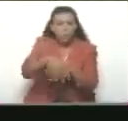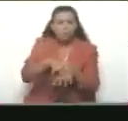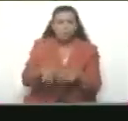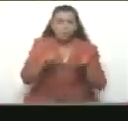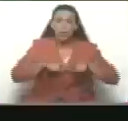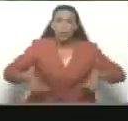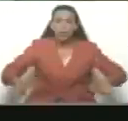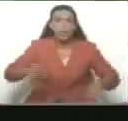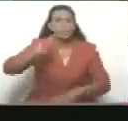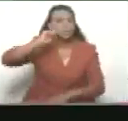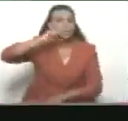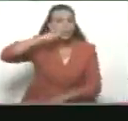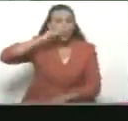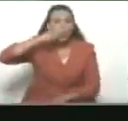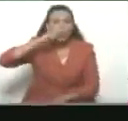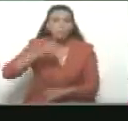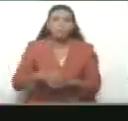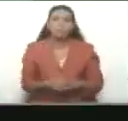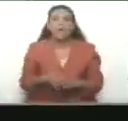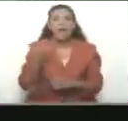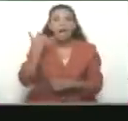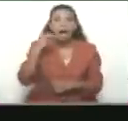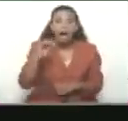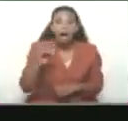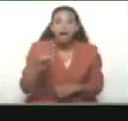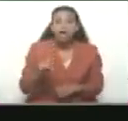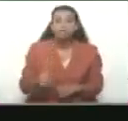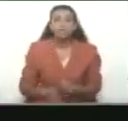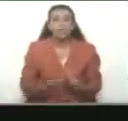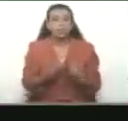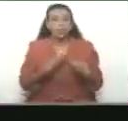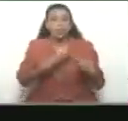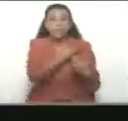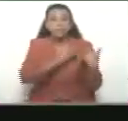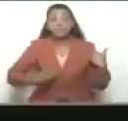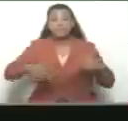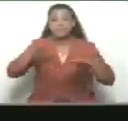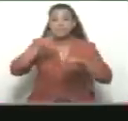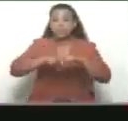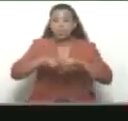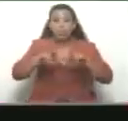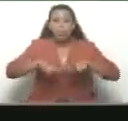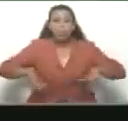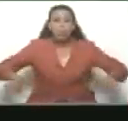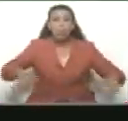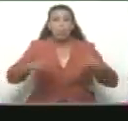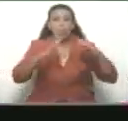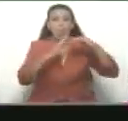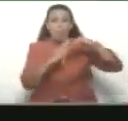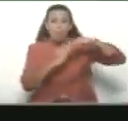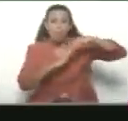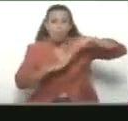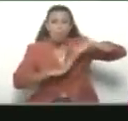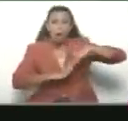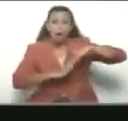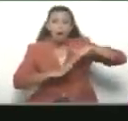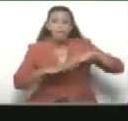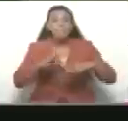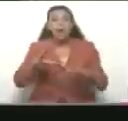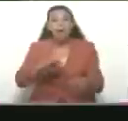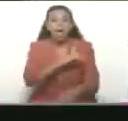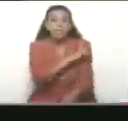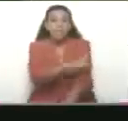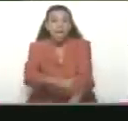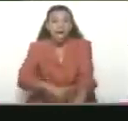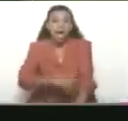de odontología tiene presidente sillones tiene sillones para la diálisis para